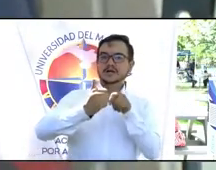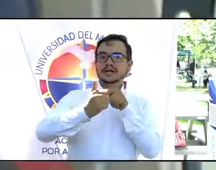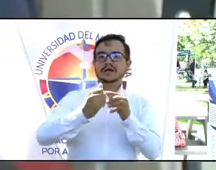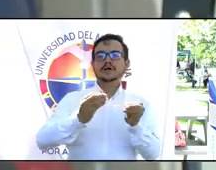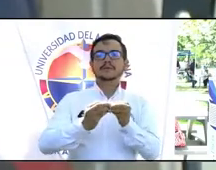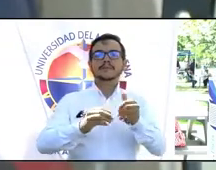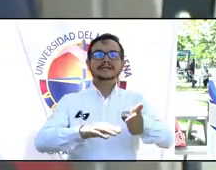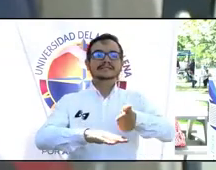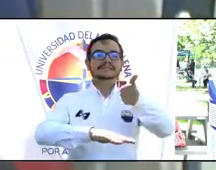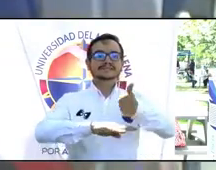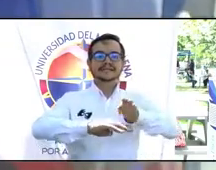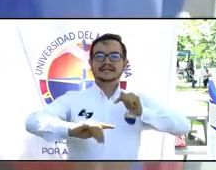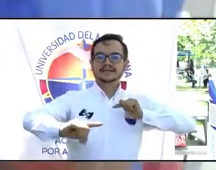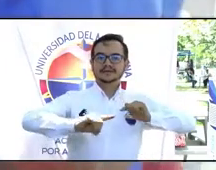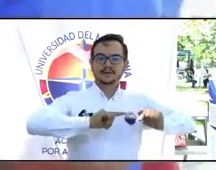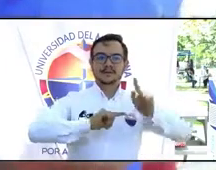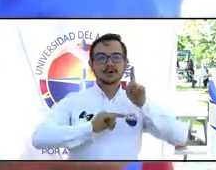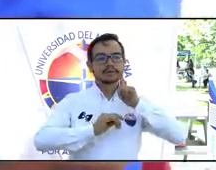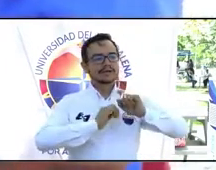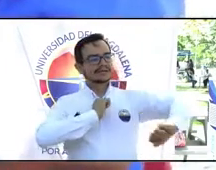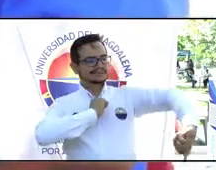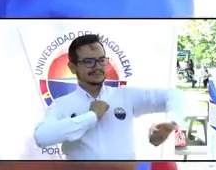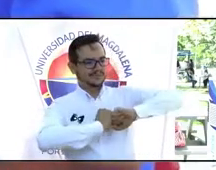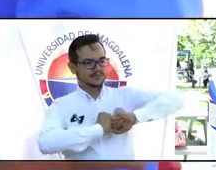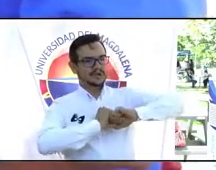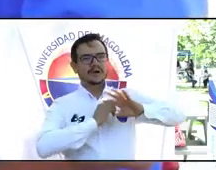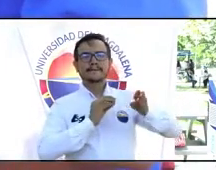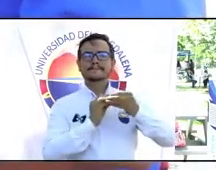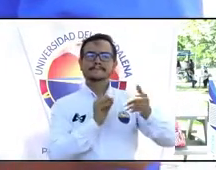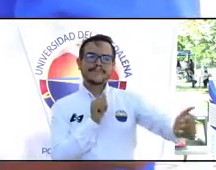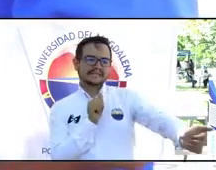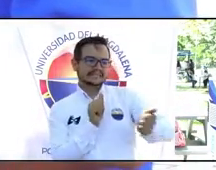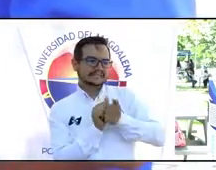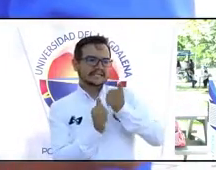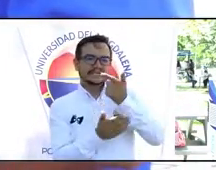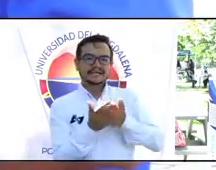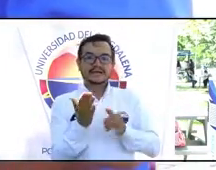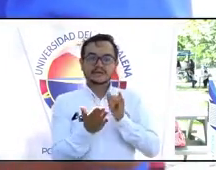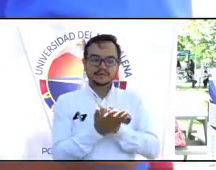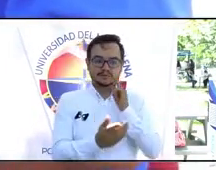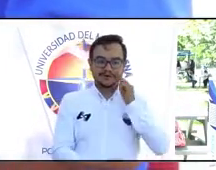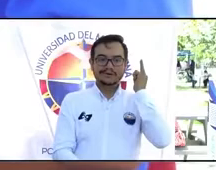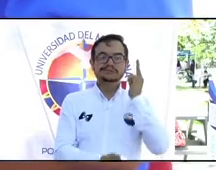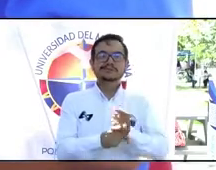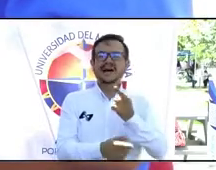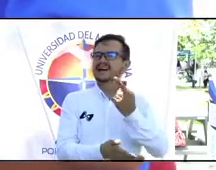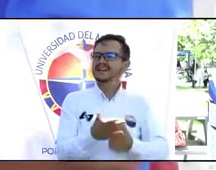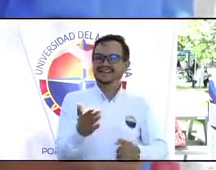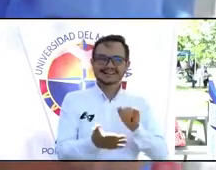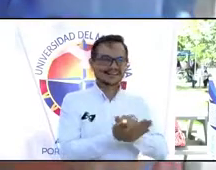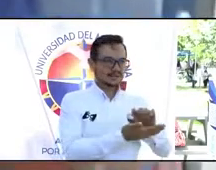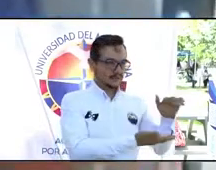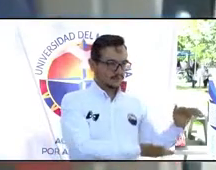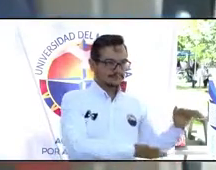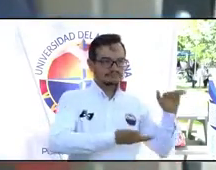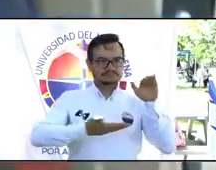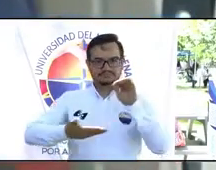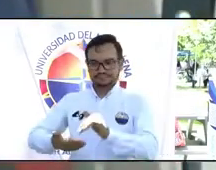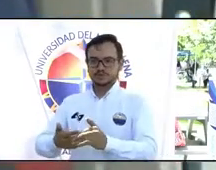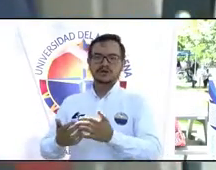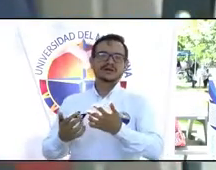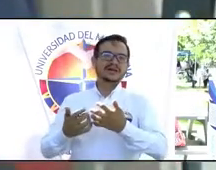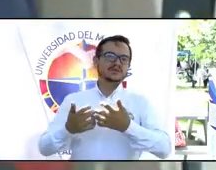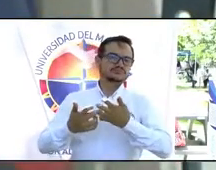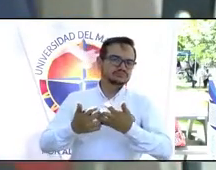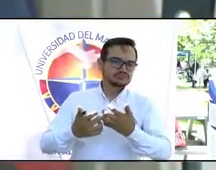Administrativa por apoyarnos y hacernos un acompañamiento en lo que hoy se materializa con la entrega de dotación de equipos y mobiliario de